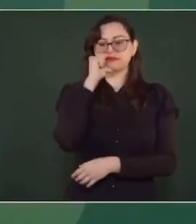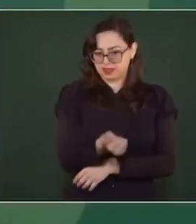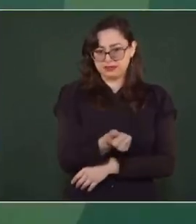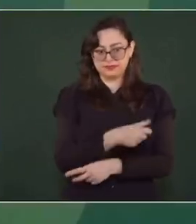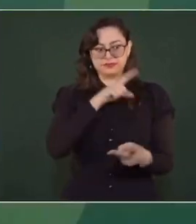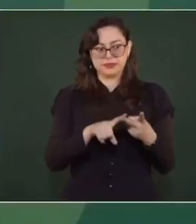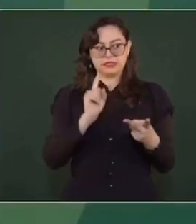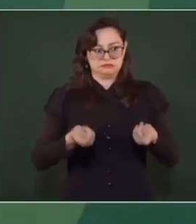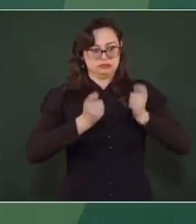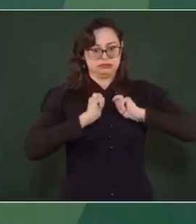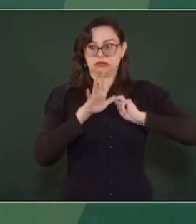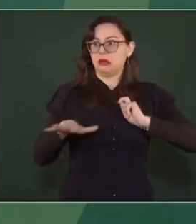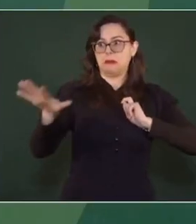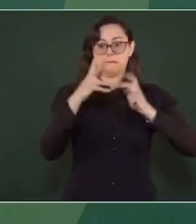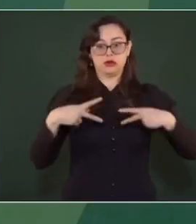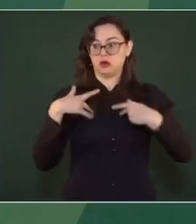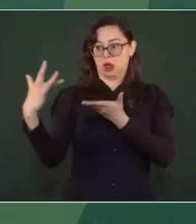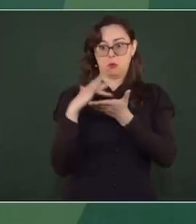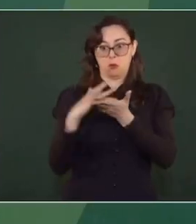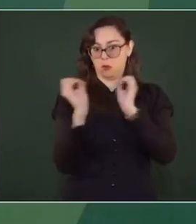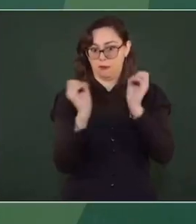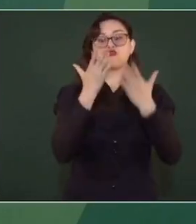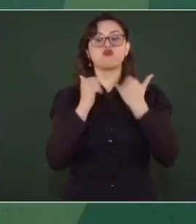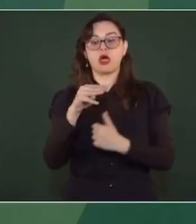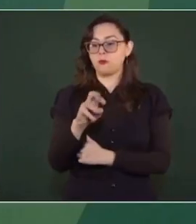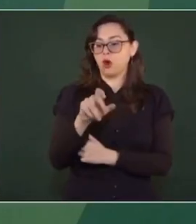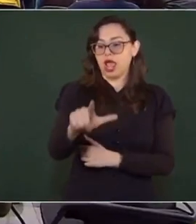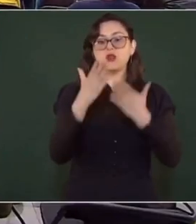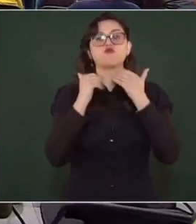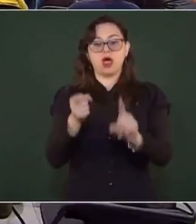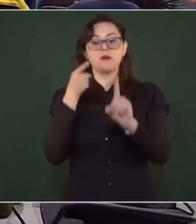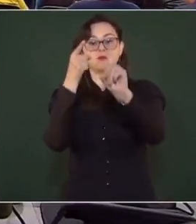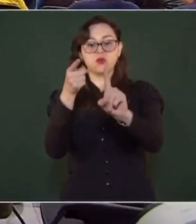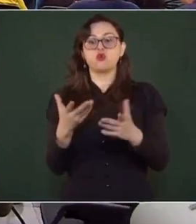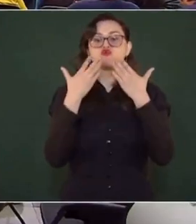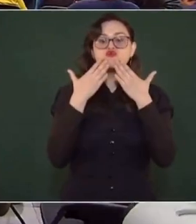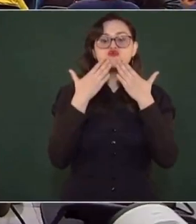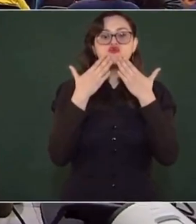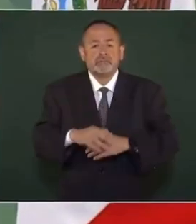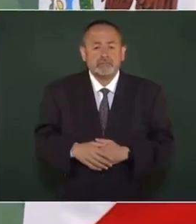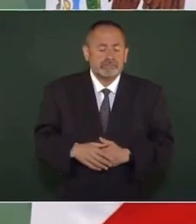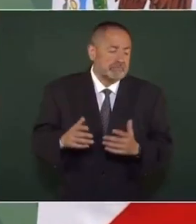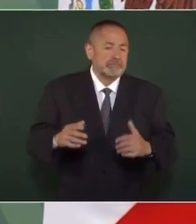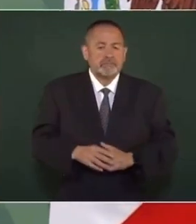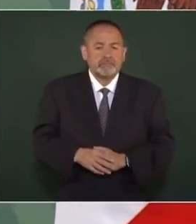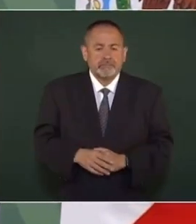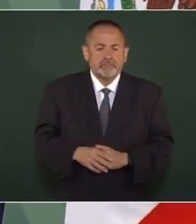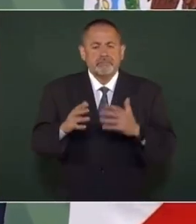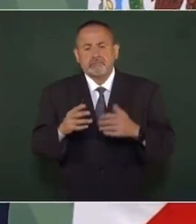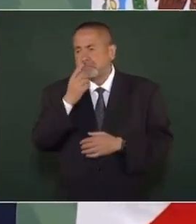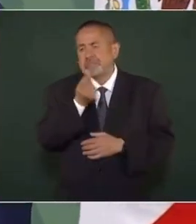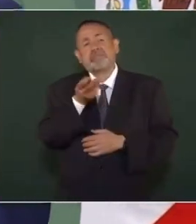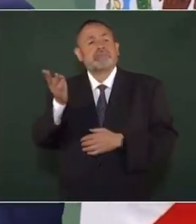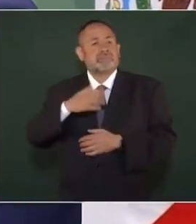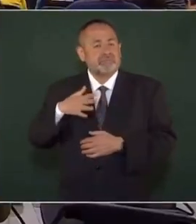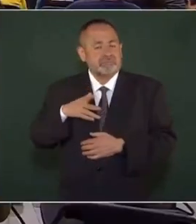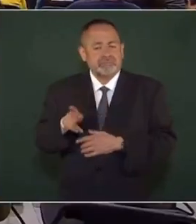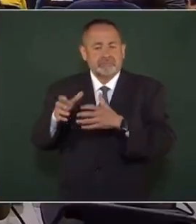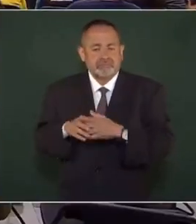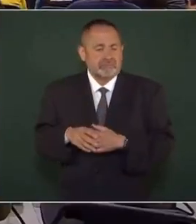que no tiene autoridad moral, que no tiene principios, que no tiene ideales, que es un ambicioso vulgar, como dicen en mi pueblo.